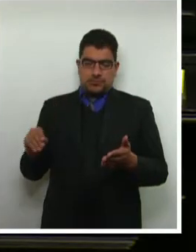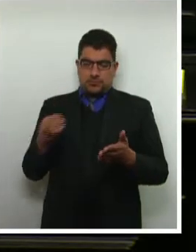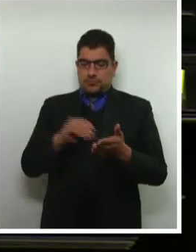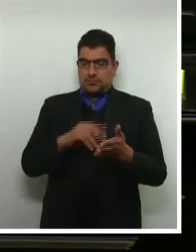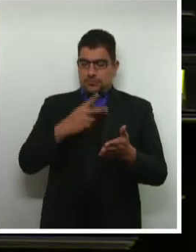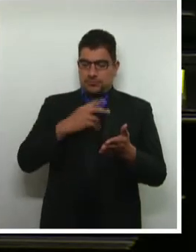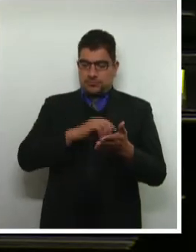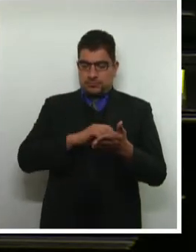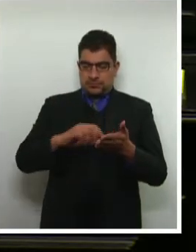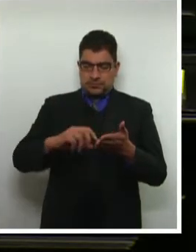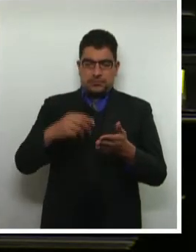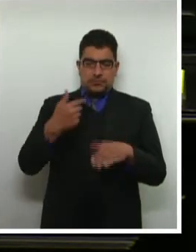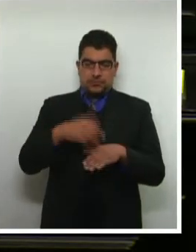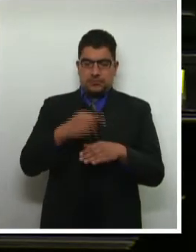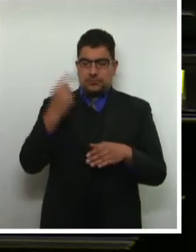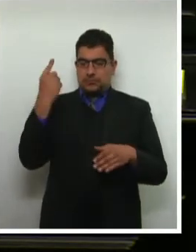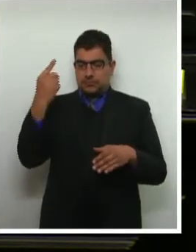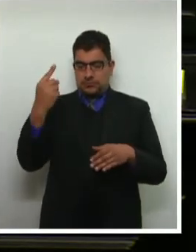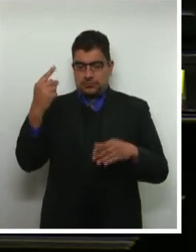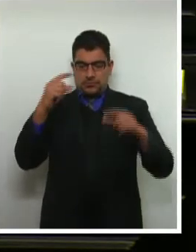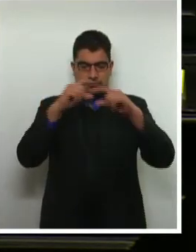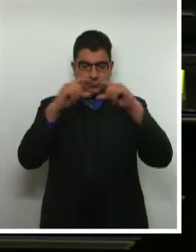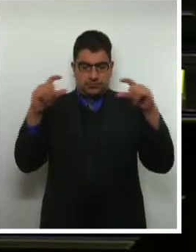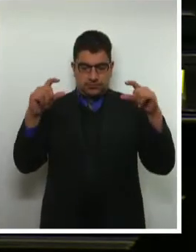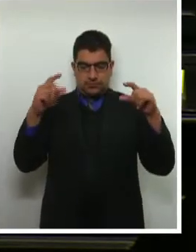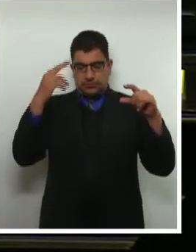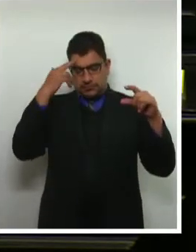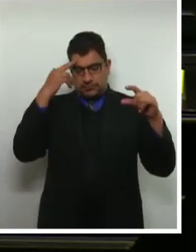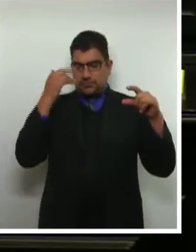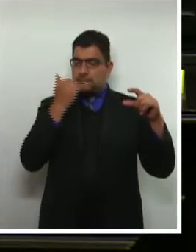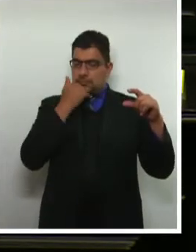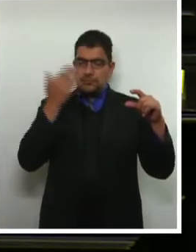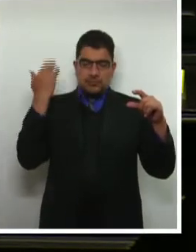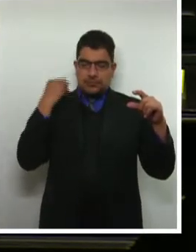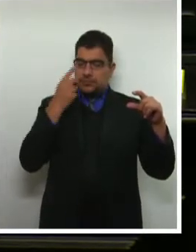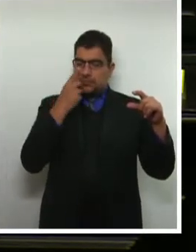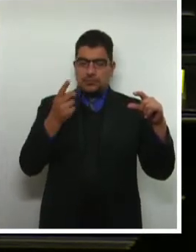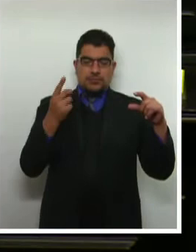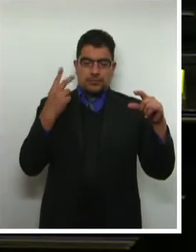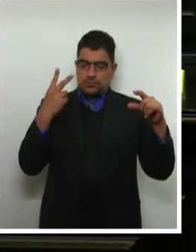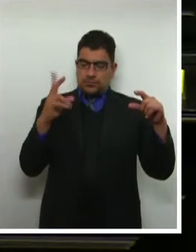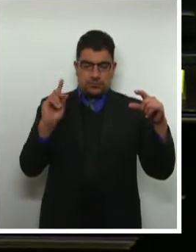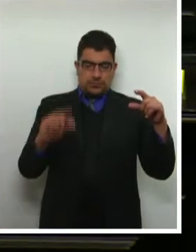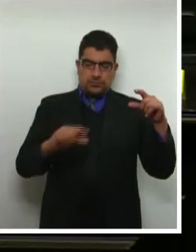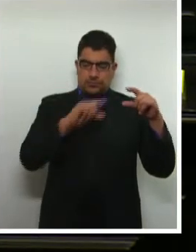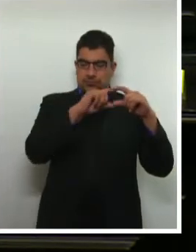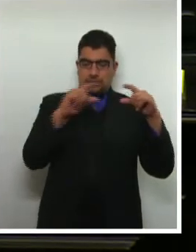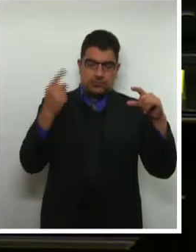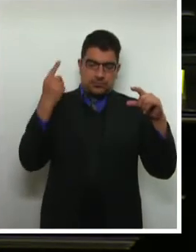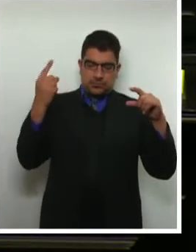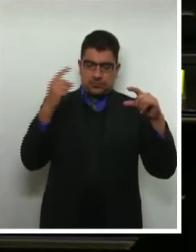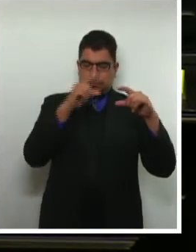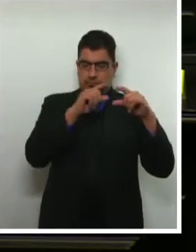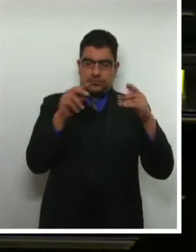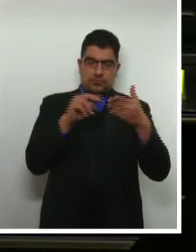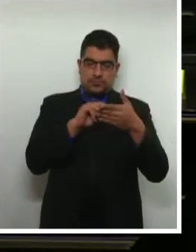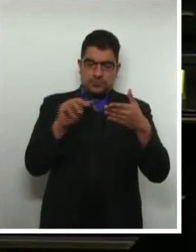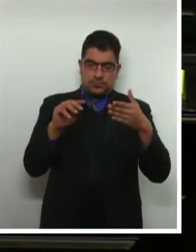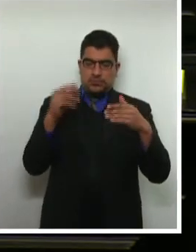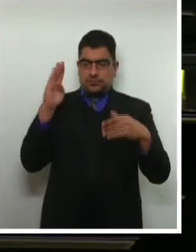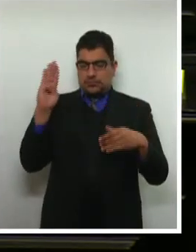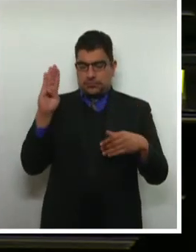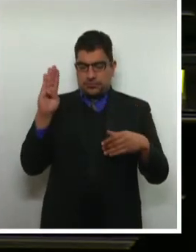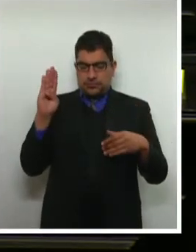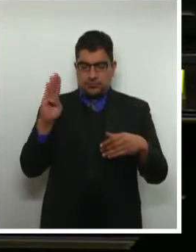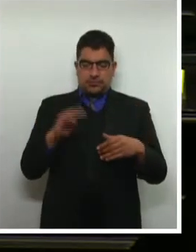el segundo párrafo del numeral 1. Había cantado del numeral 2. Lo correcto es el numeral 1 del apartado